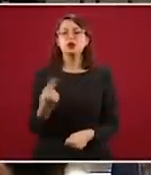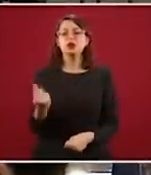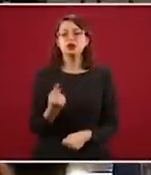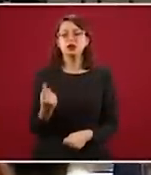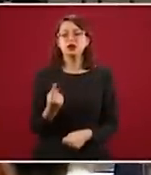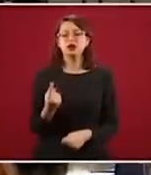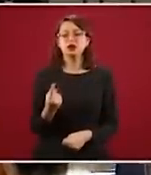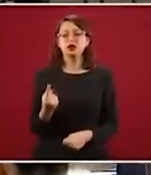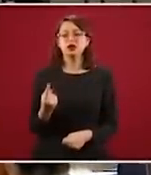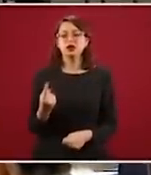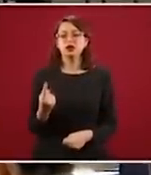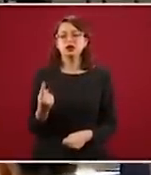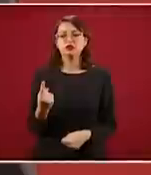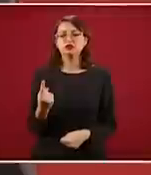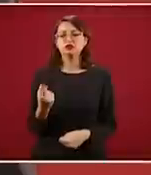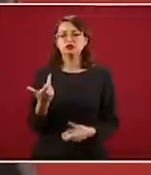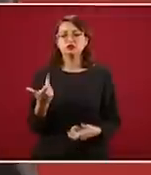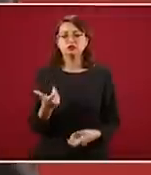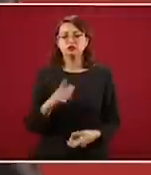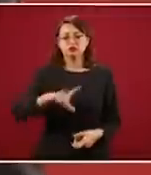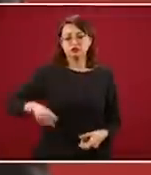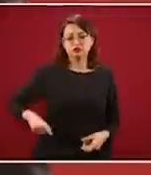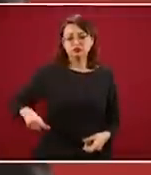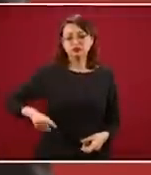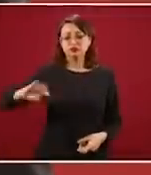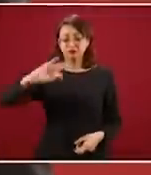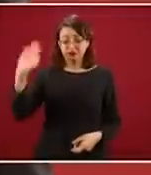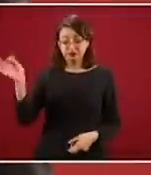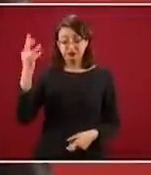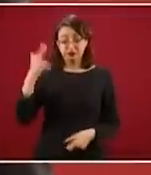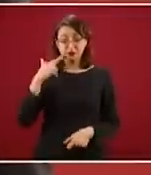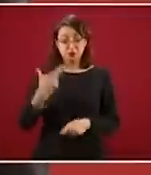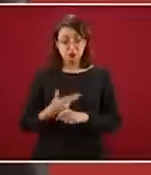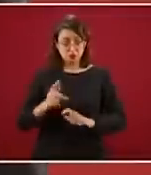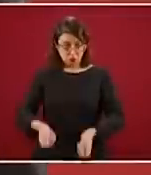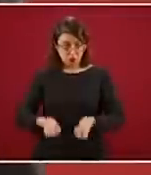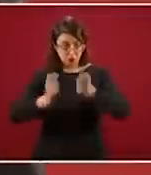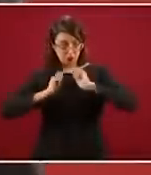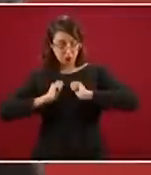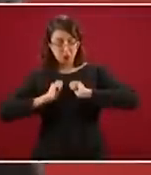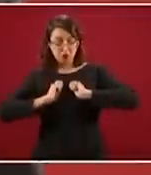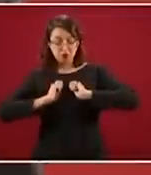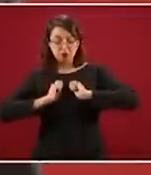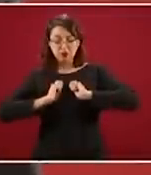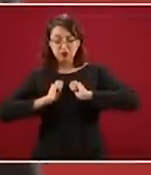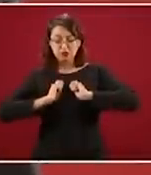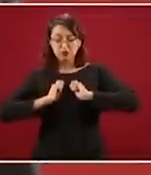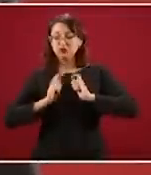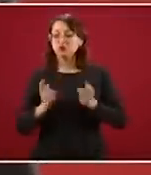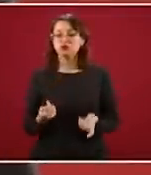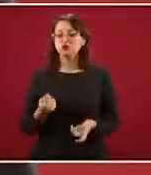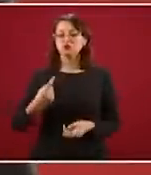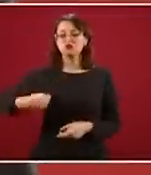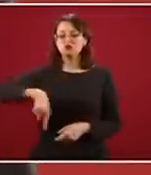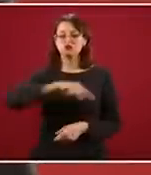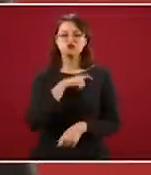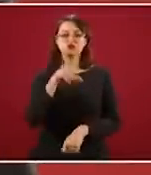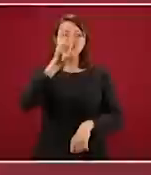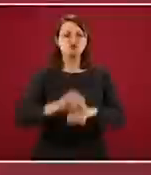facultad del gobierno federal, nosotros no autorizamos